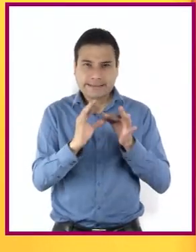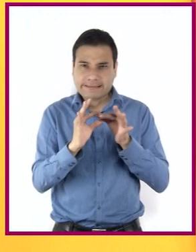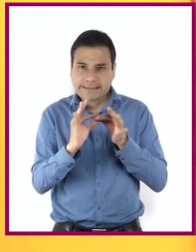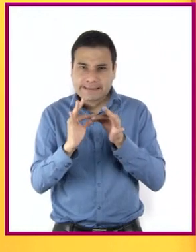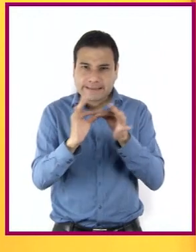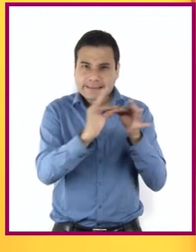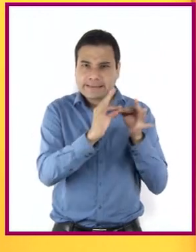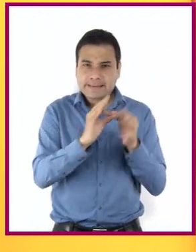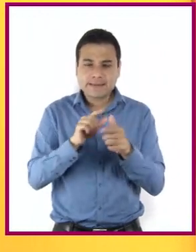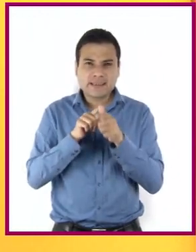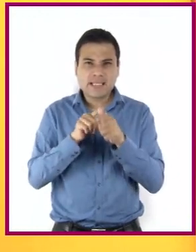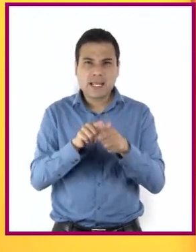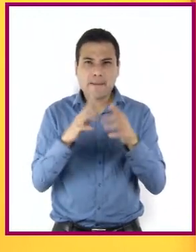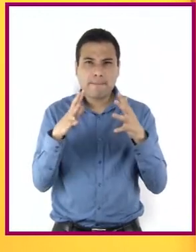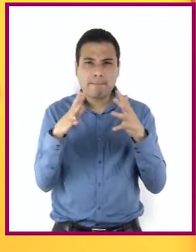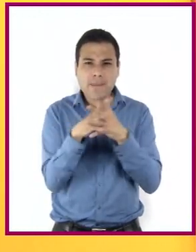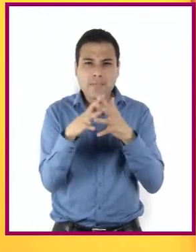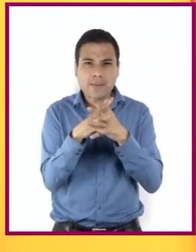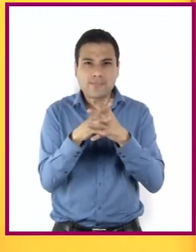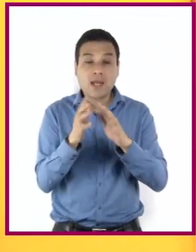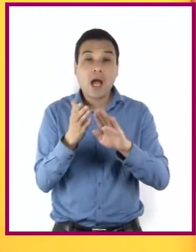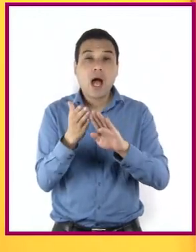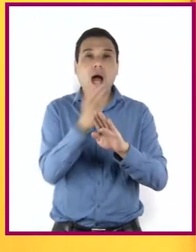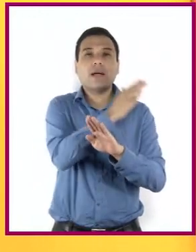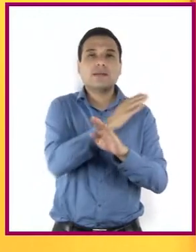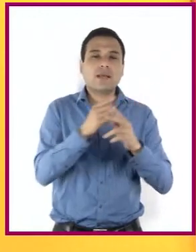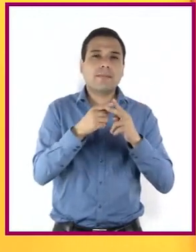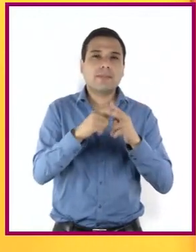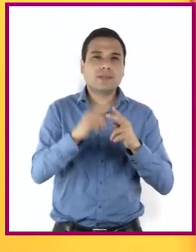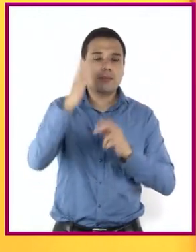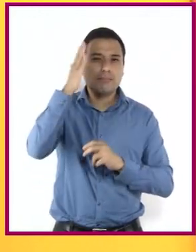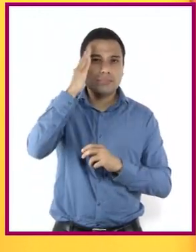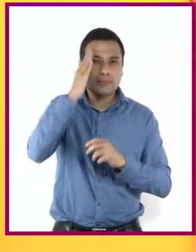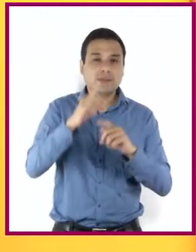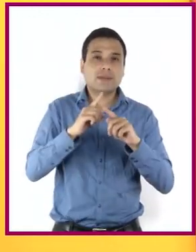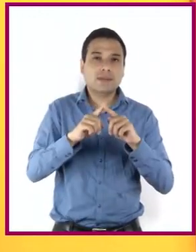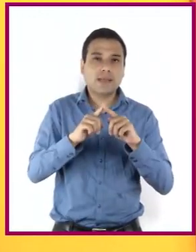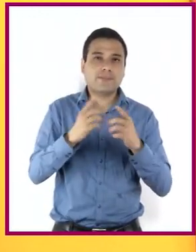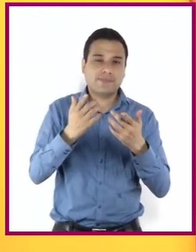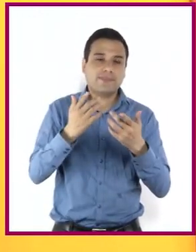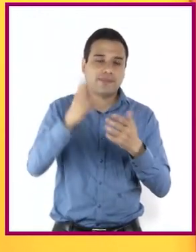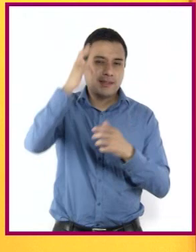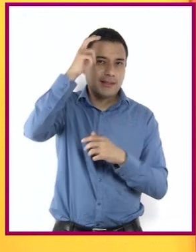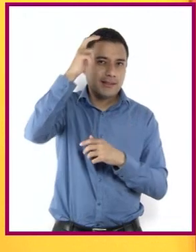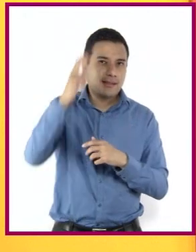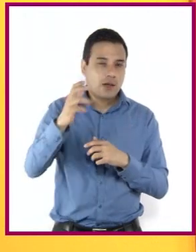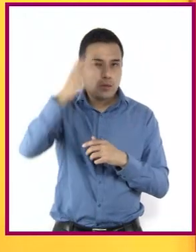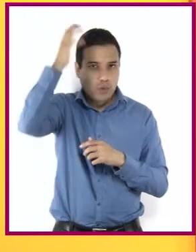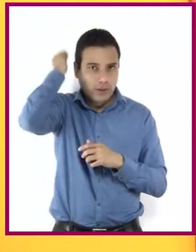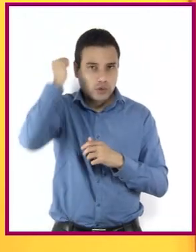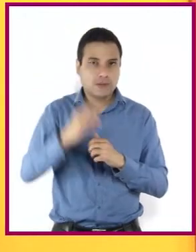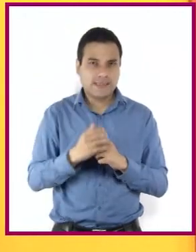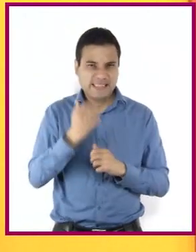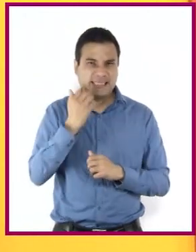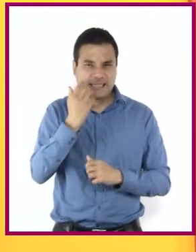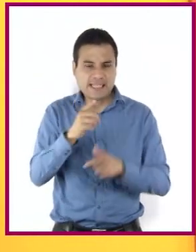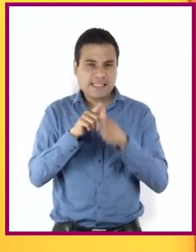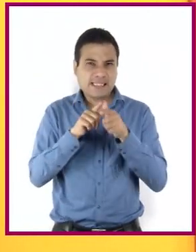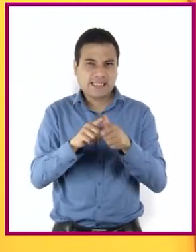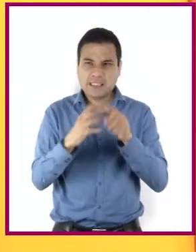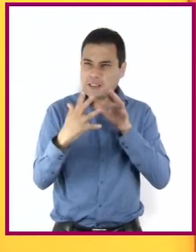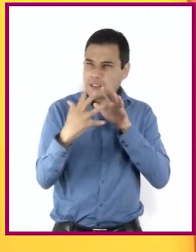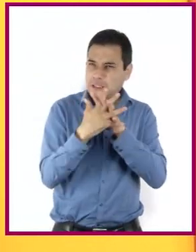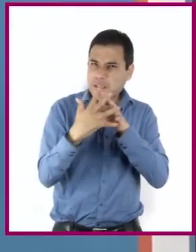la lucha iniciada por Hidalgo y Morelos mediante una guerra de guerrillas con reducidos focos